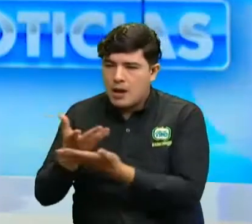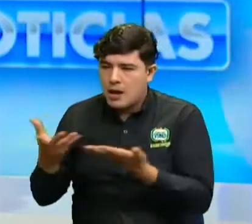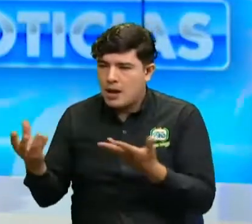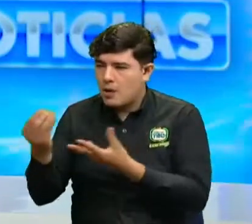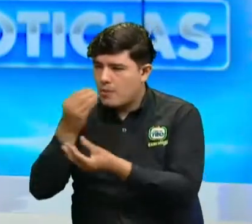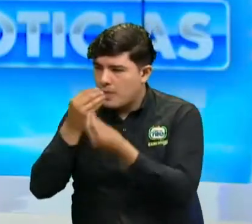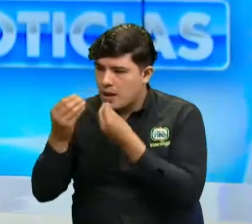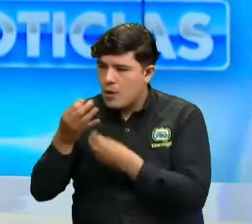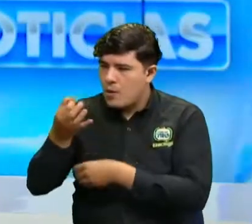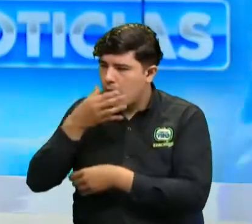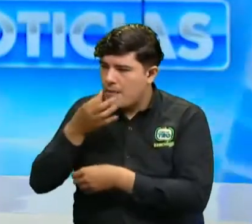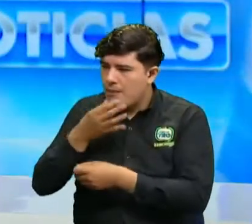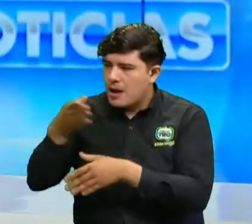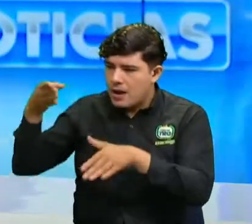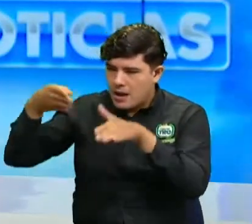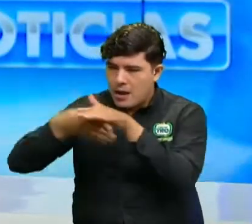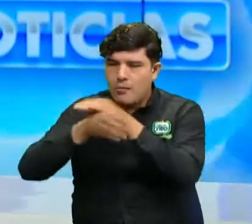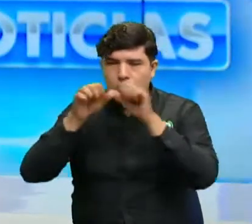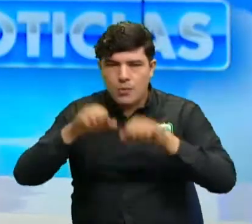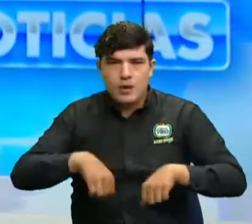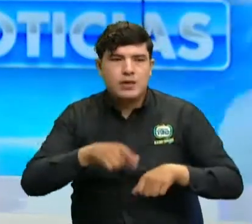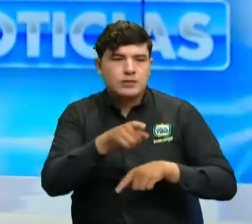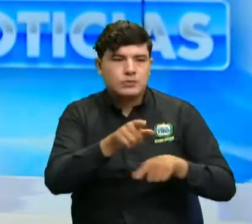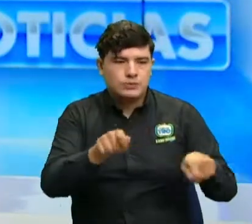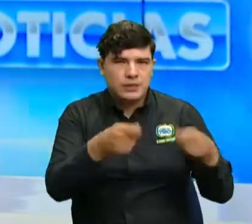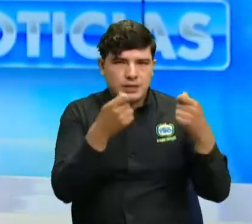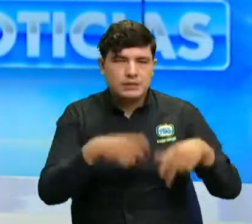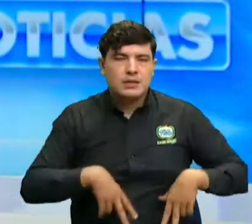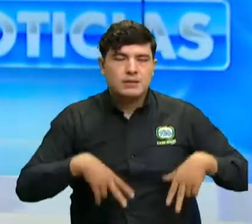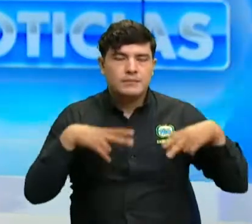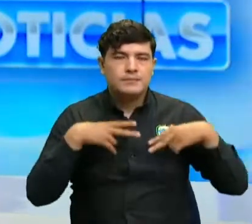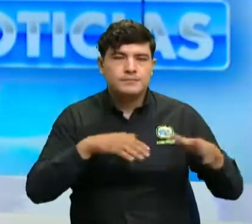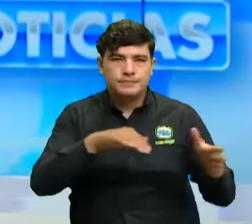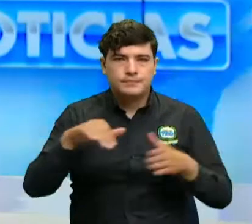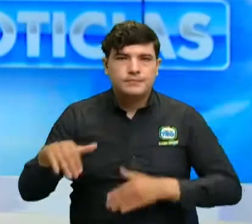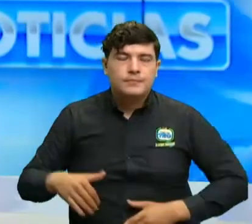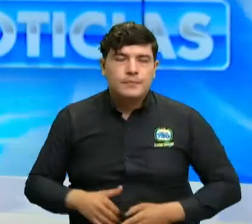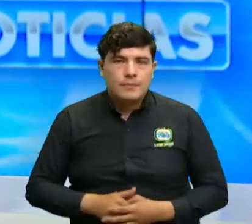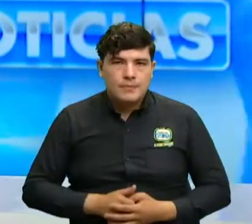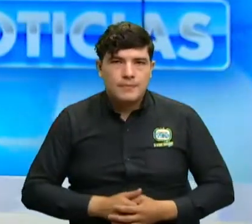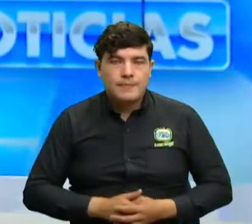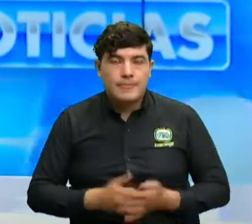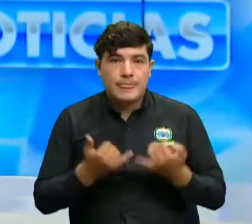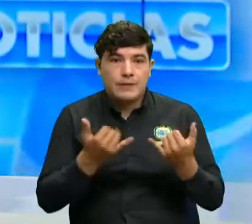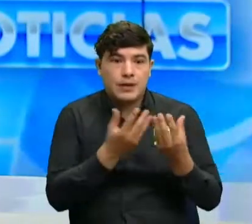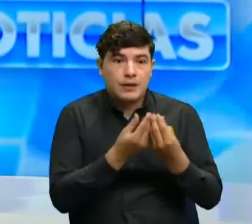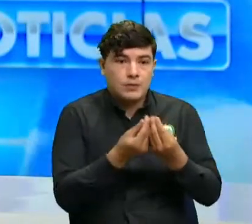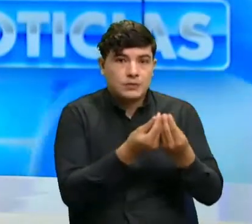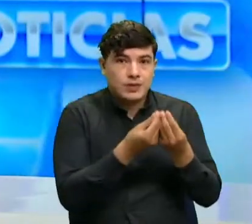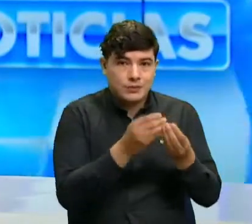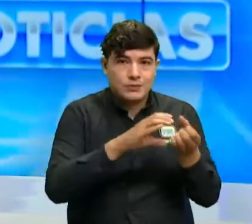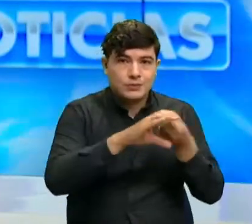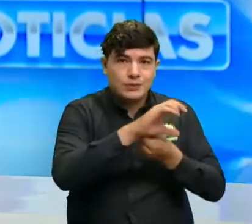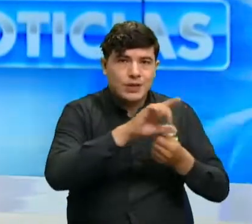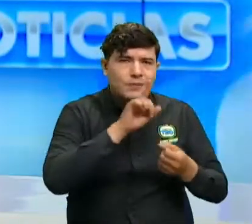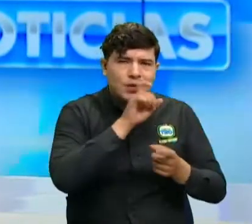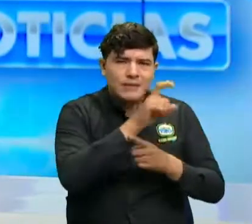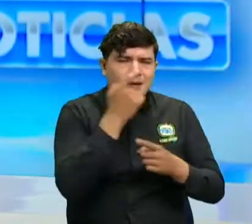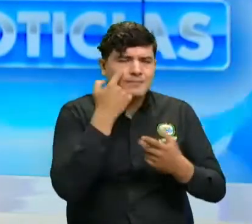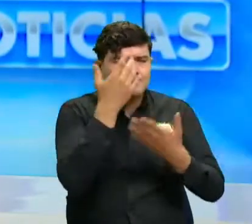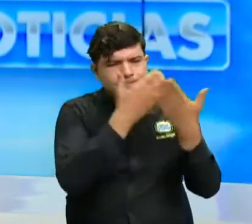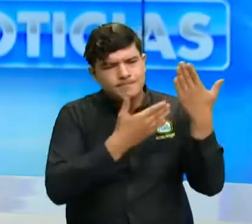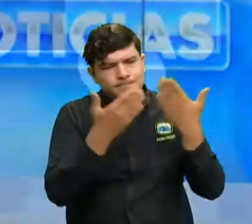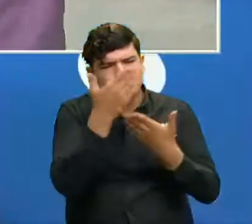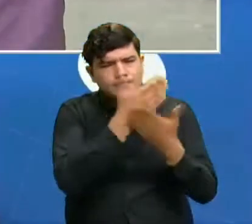Y cambiamos de tema porque se reabre el debate de zonas azules en Bucaramanga. El Consejo de la capital santandereana analiza la entrega en concesión sobre